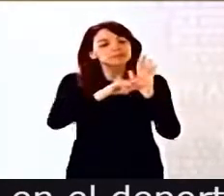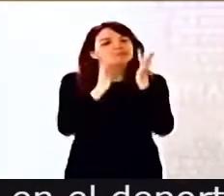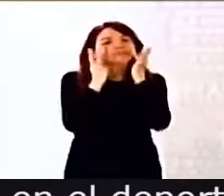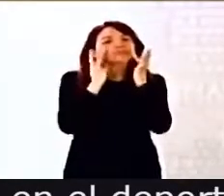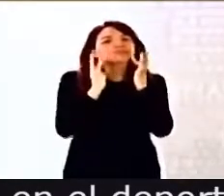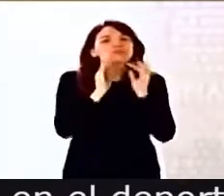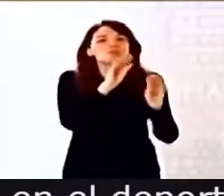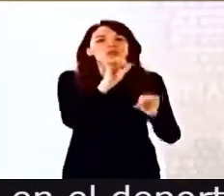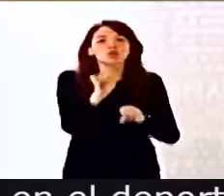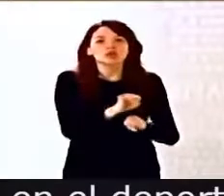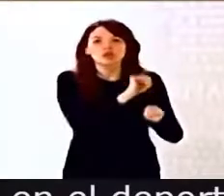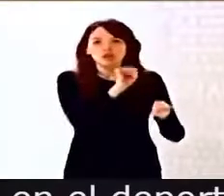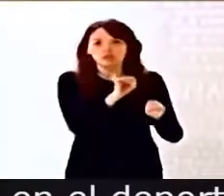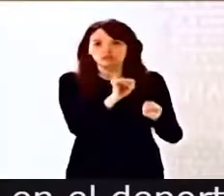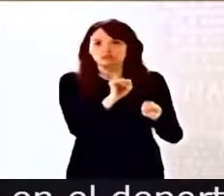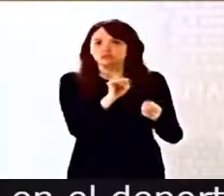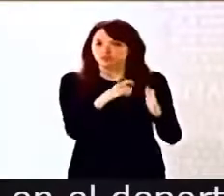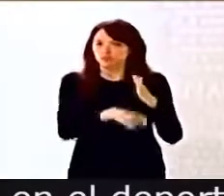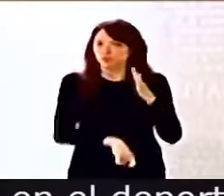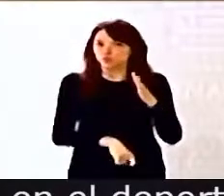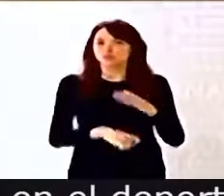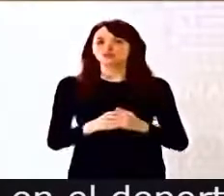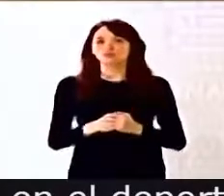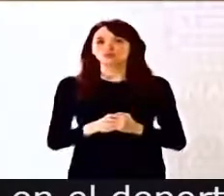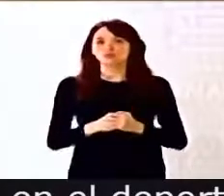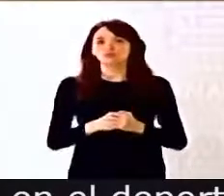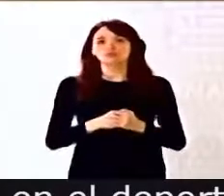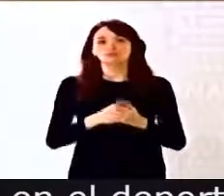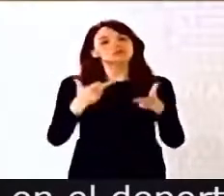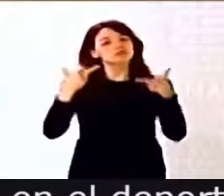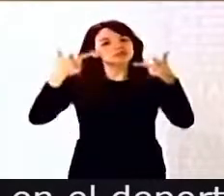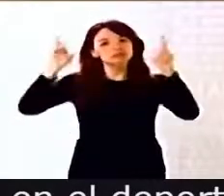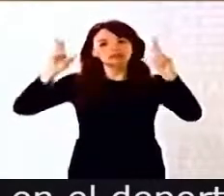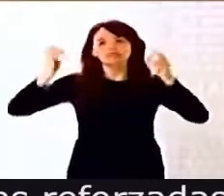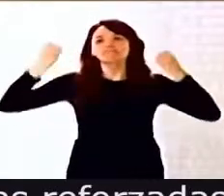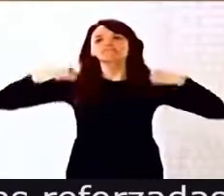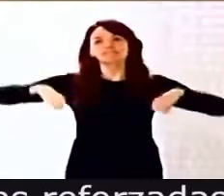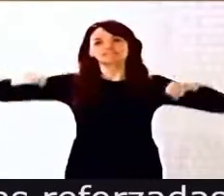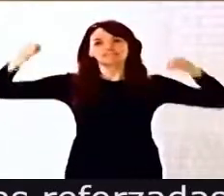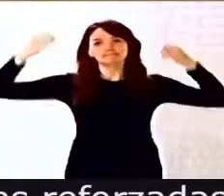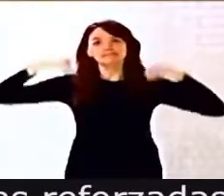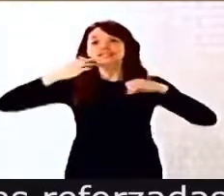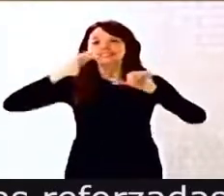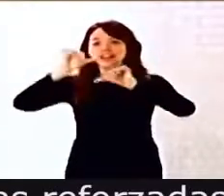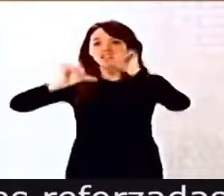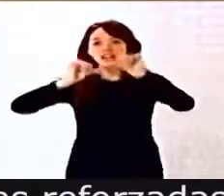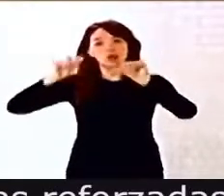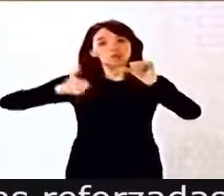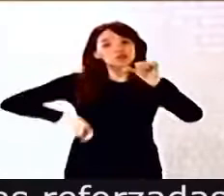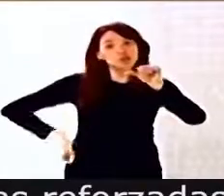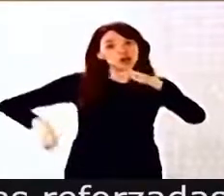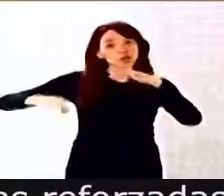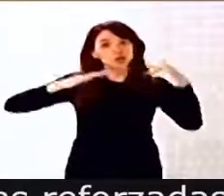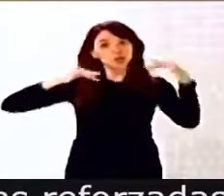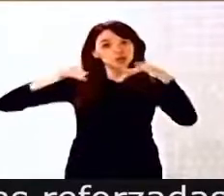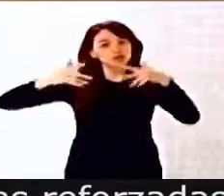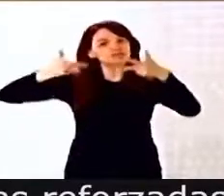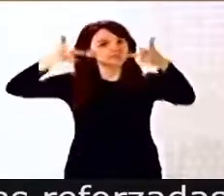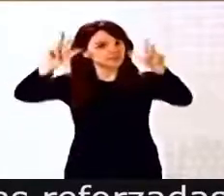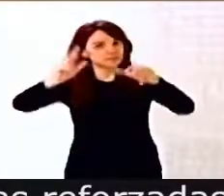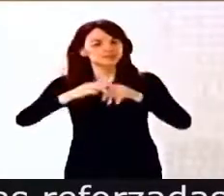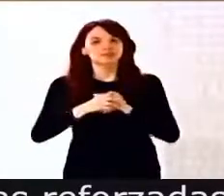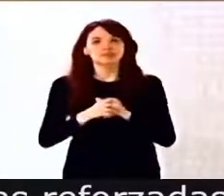reforzadas. Y vamos a permitir el entrenamiento para las ligas profesionales. En el deporte